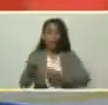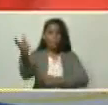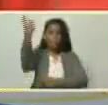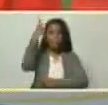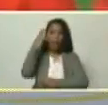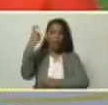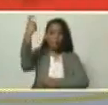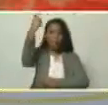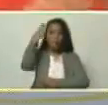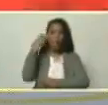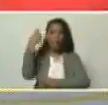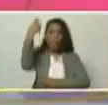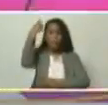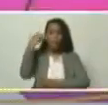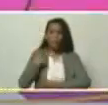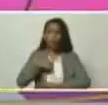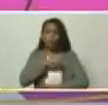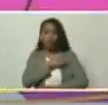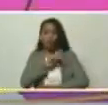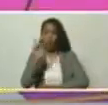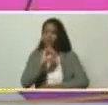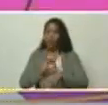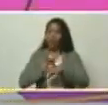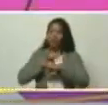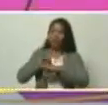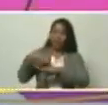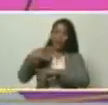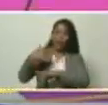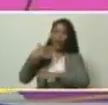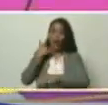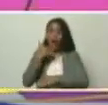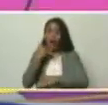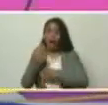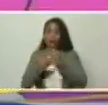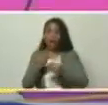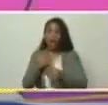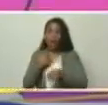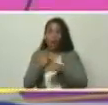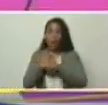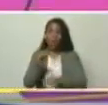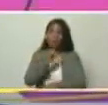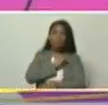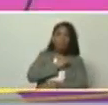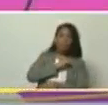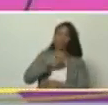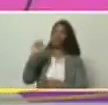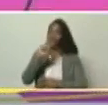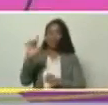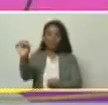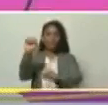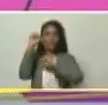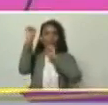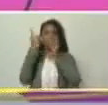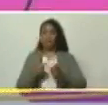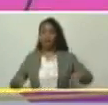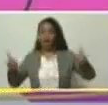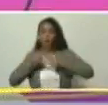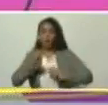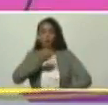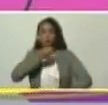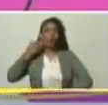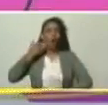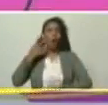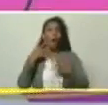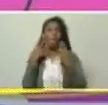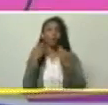enseñado a no dejarnos apabullar, sino vencer. Por mucho